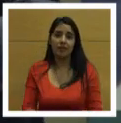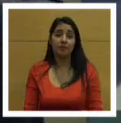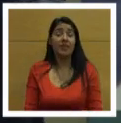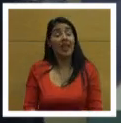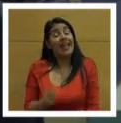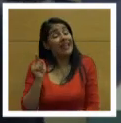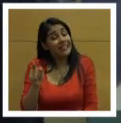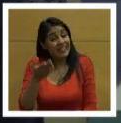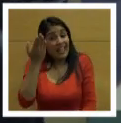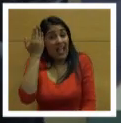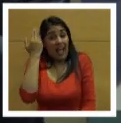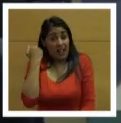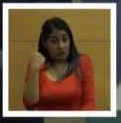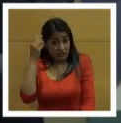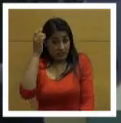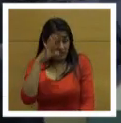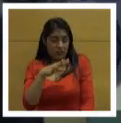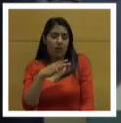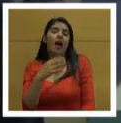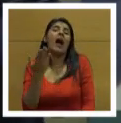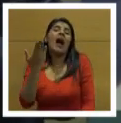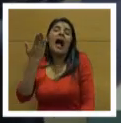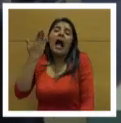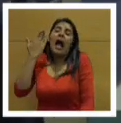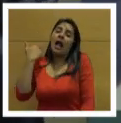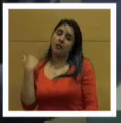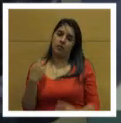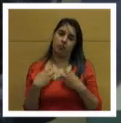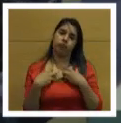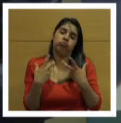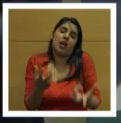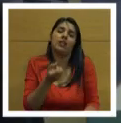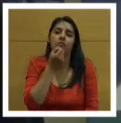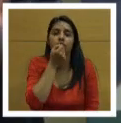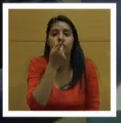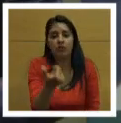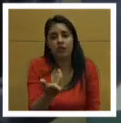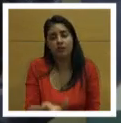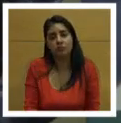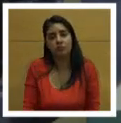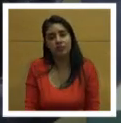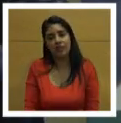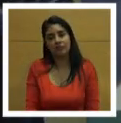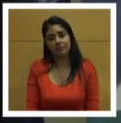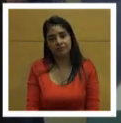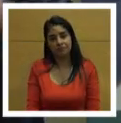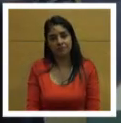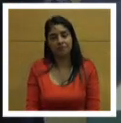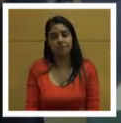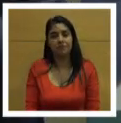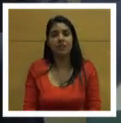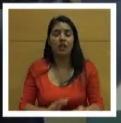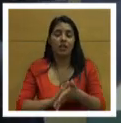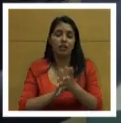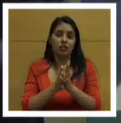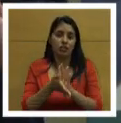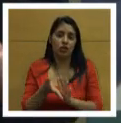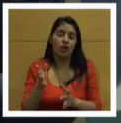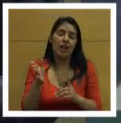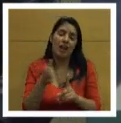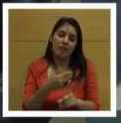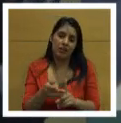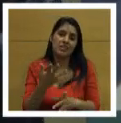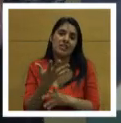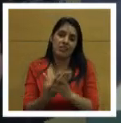entonces ella se hubiese atrevido a denunciar antes, y obviamente que hubiese terminado todo su violencia que ella vivía